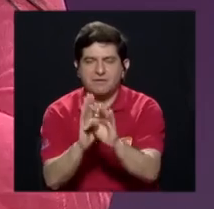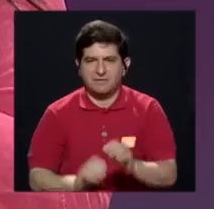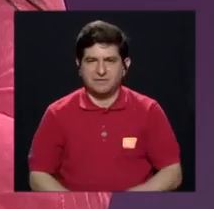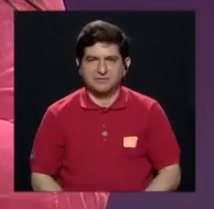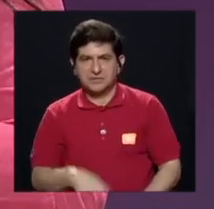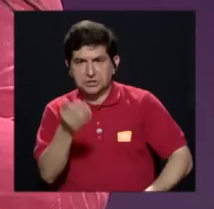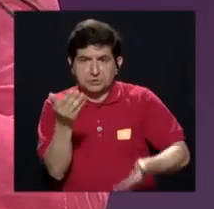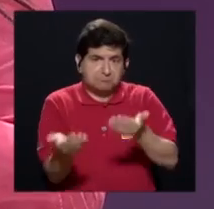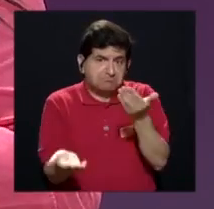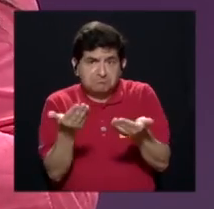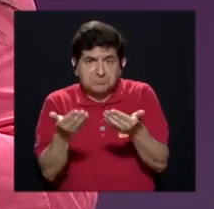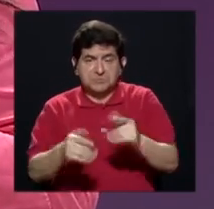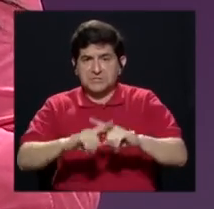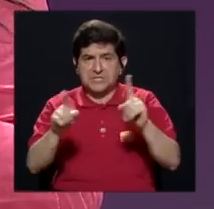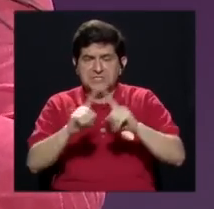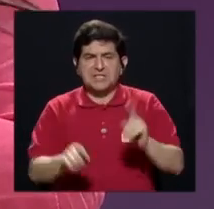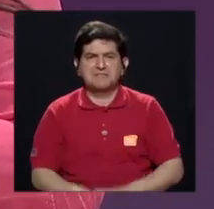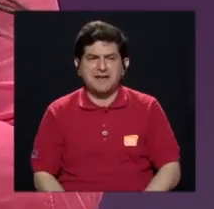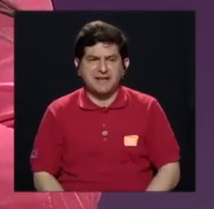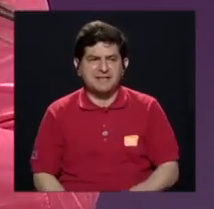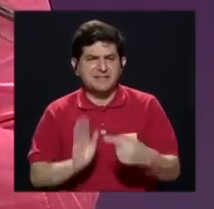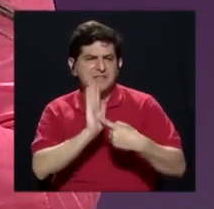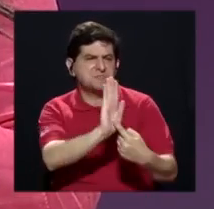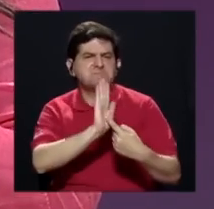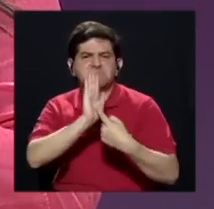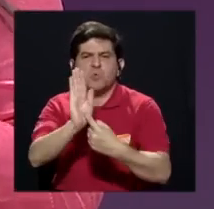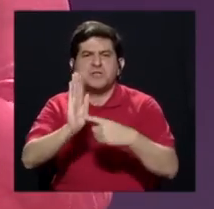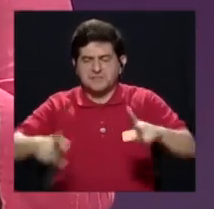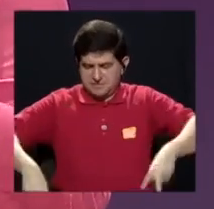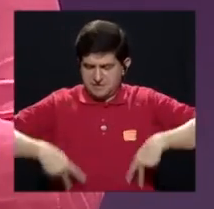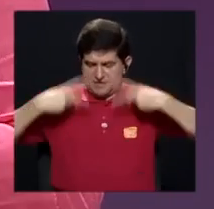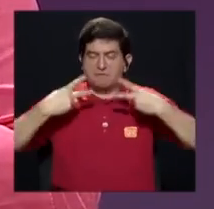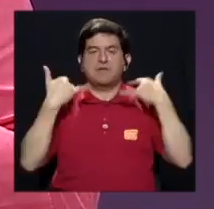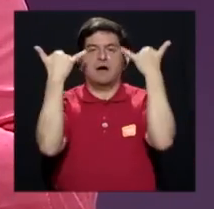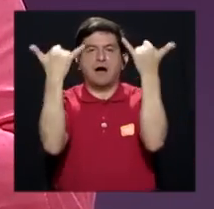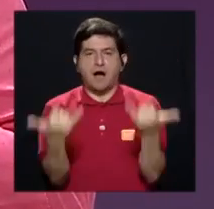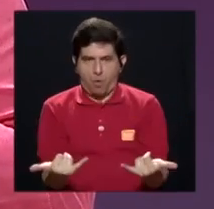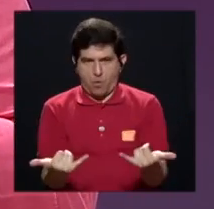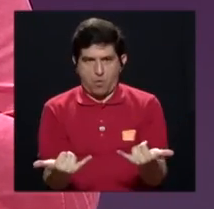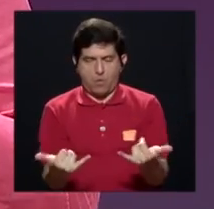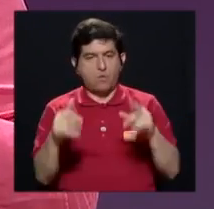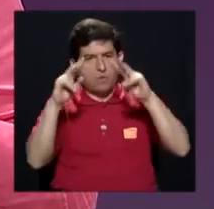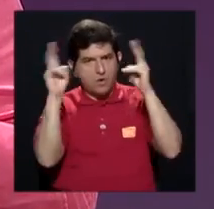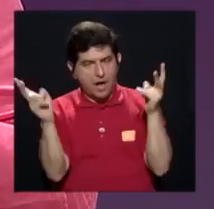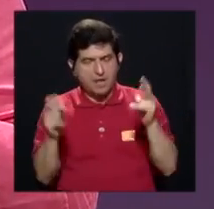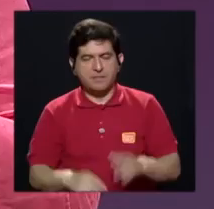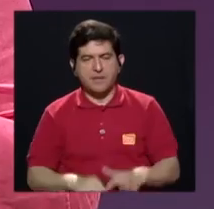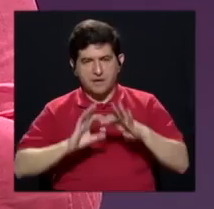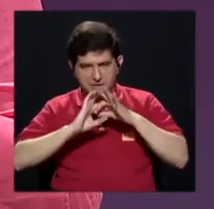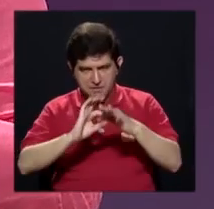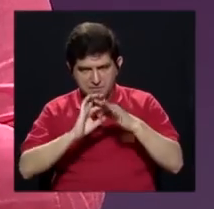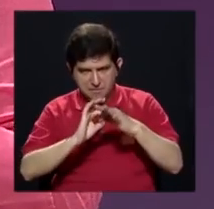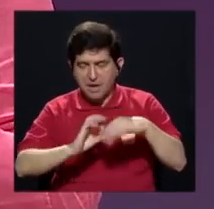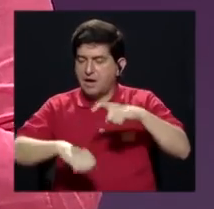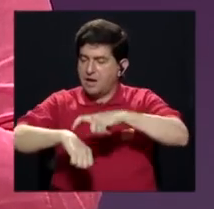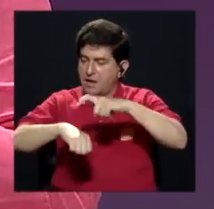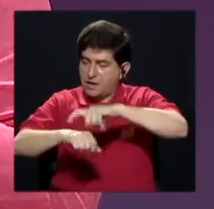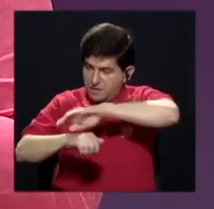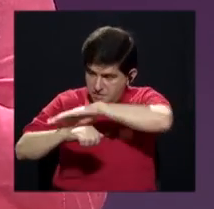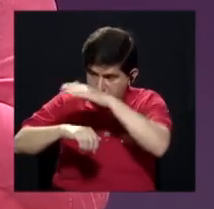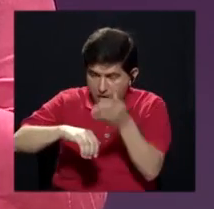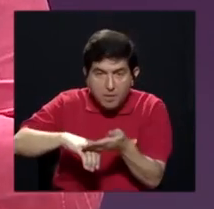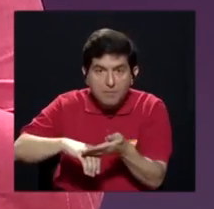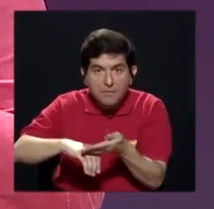de direccionales de como debería de vivirse ahora si tomamos el tema de vivir la sexualidad durante el periodo de embarazo